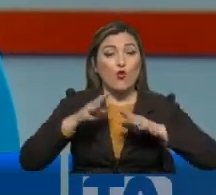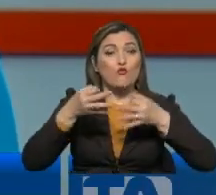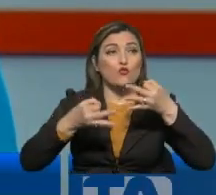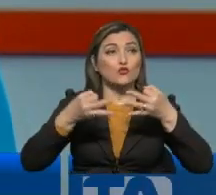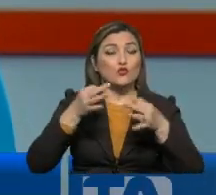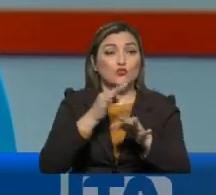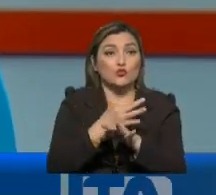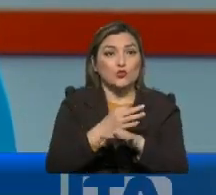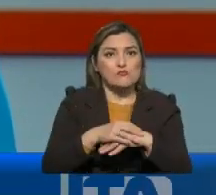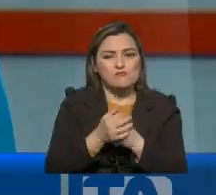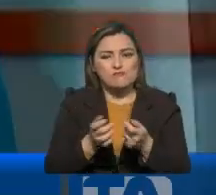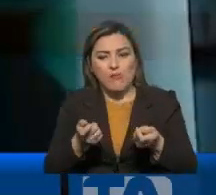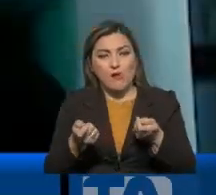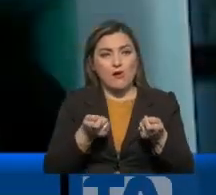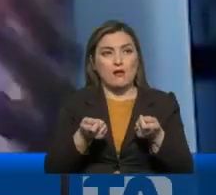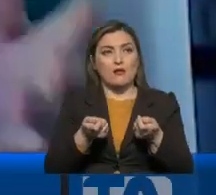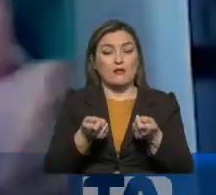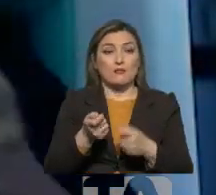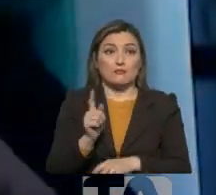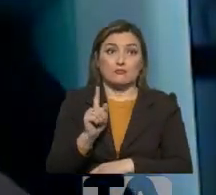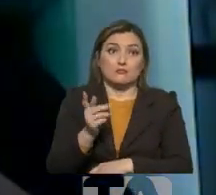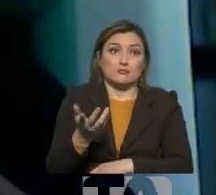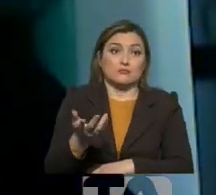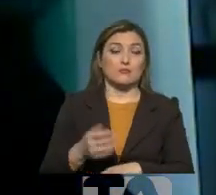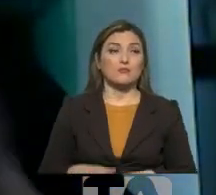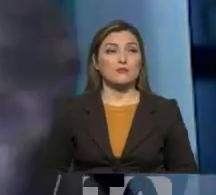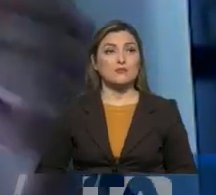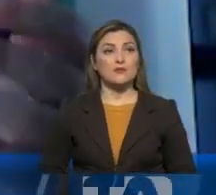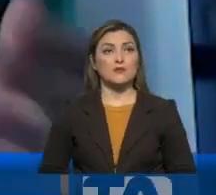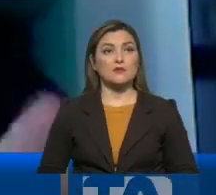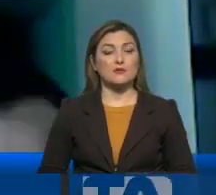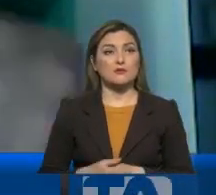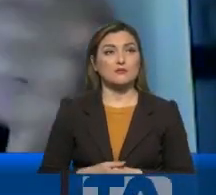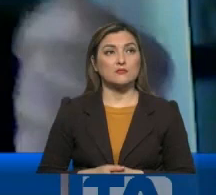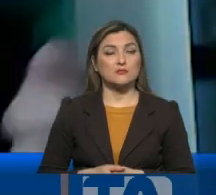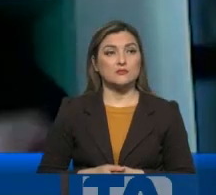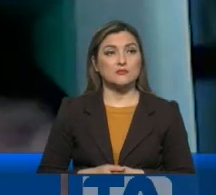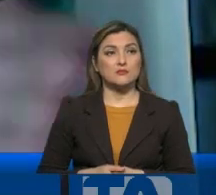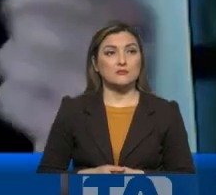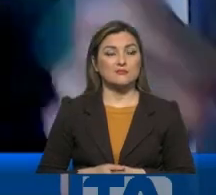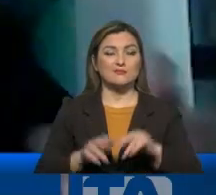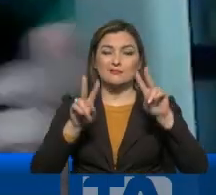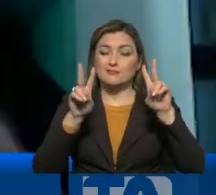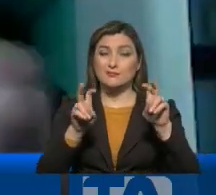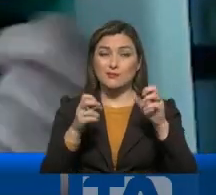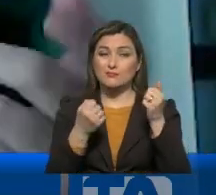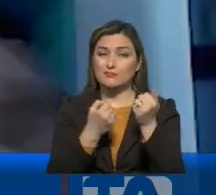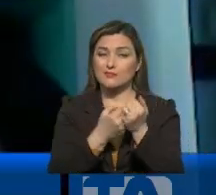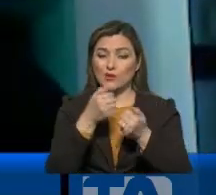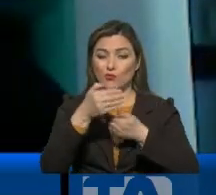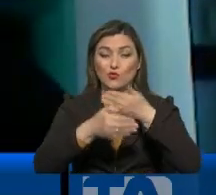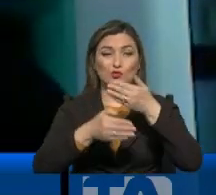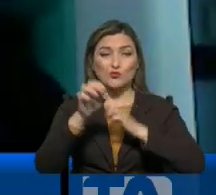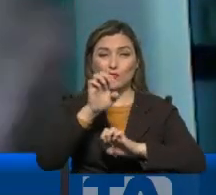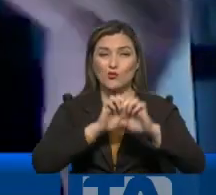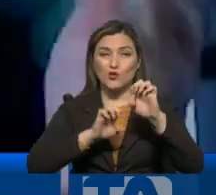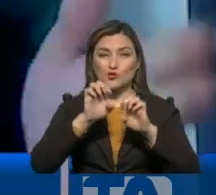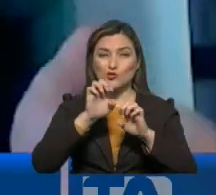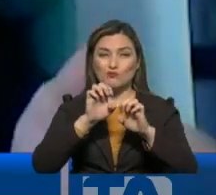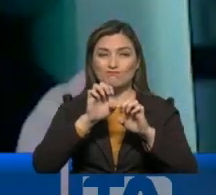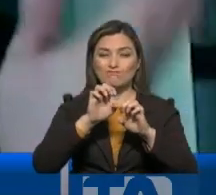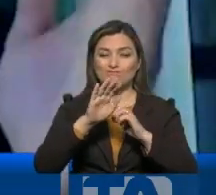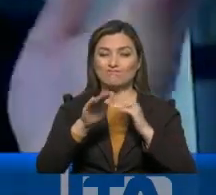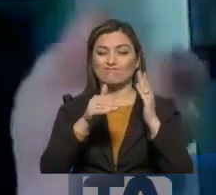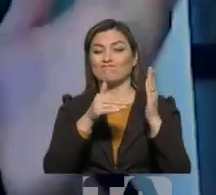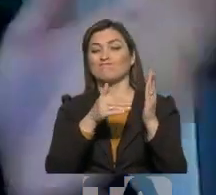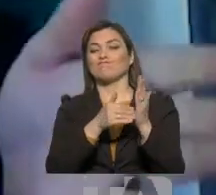judicial pero eso no es así no será que a través de esto se está tratando de apuntalar esa impugnación el proceso de evaluación y a través